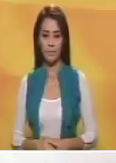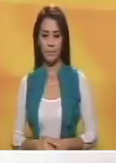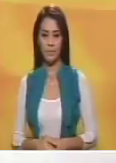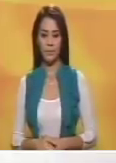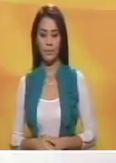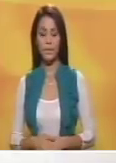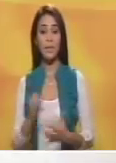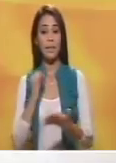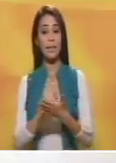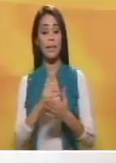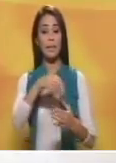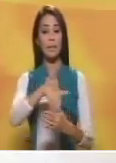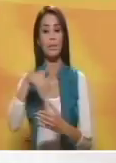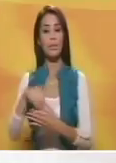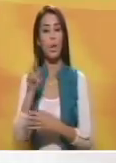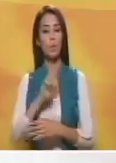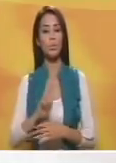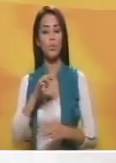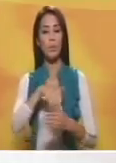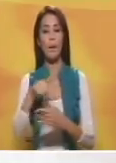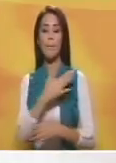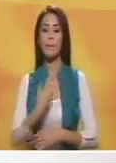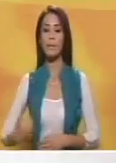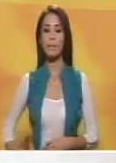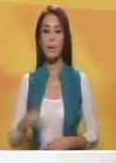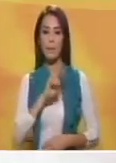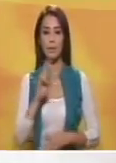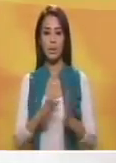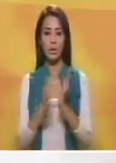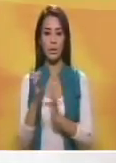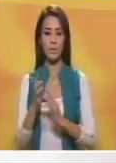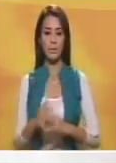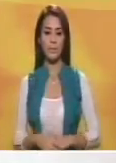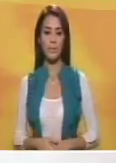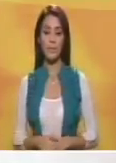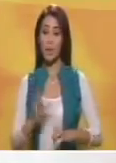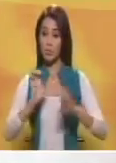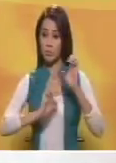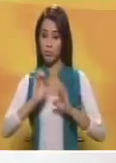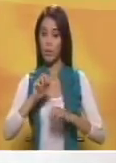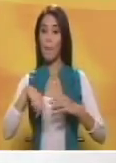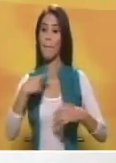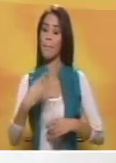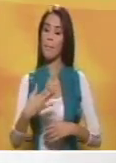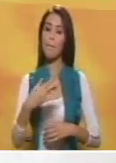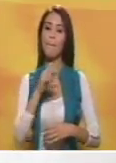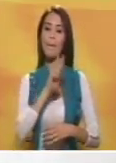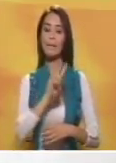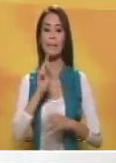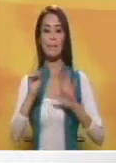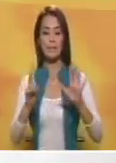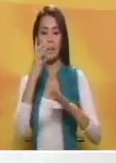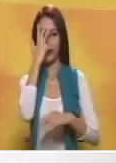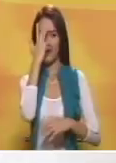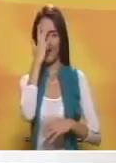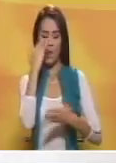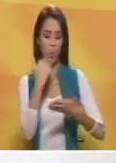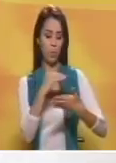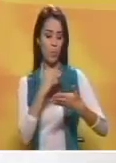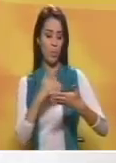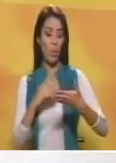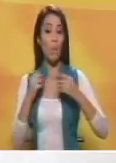Continuamos. El registro electoral que será utilizado para las elecciones presidenciales del 22 de abril será auditado el próximo 26 de febrero de acuerdo con el